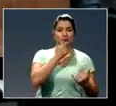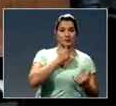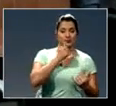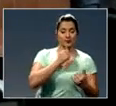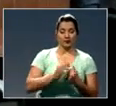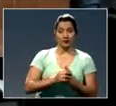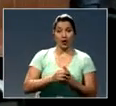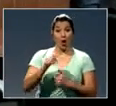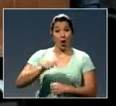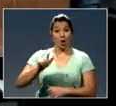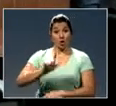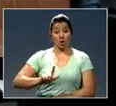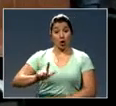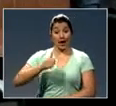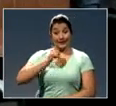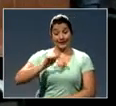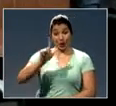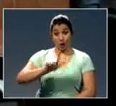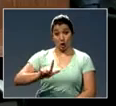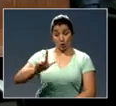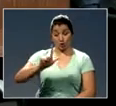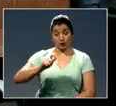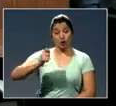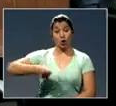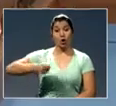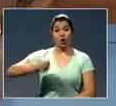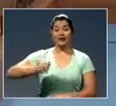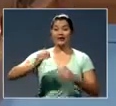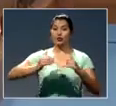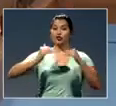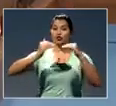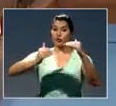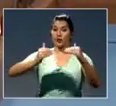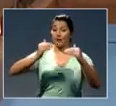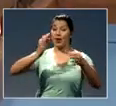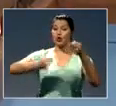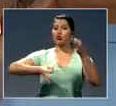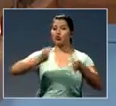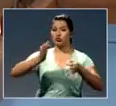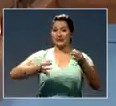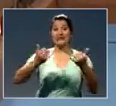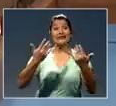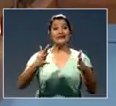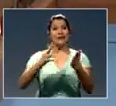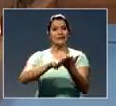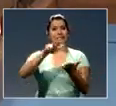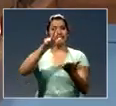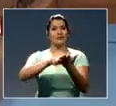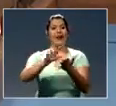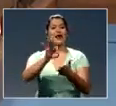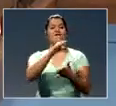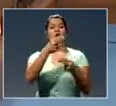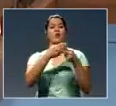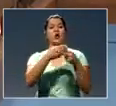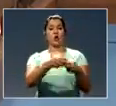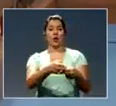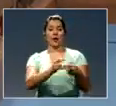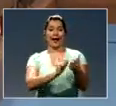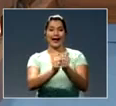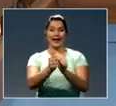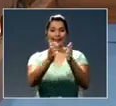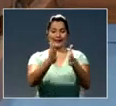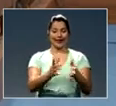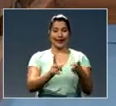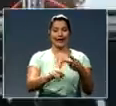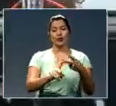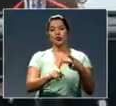Suprema de Justicia le dio visto bueno a un proyecto de ley que pretende cambiar la manera en que se elige la nómina de candidatos magistrados suplentes